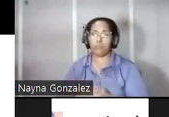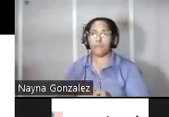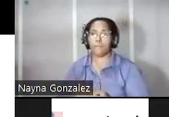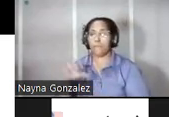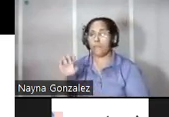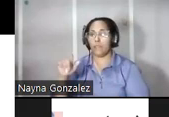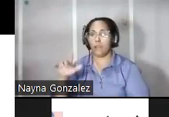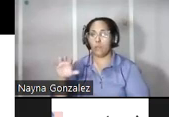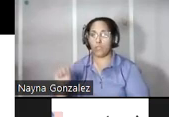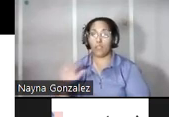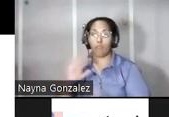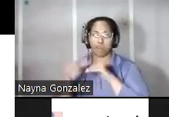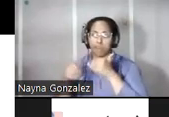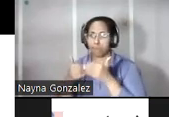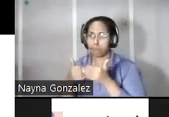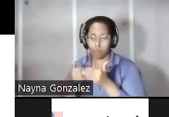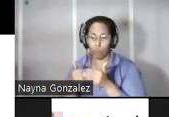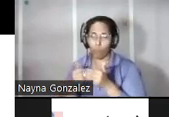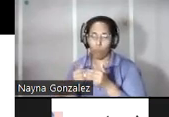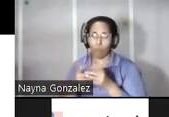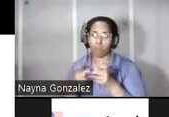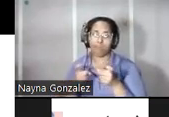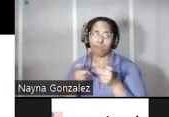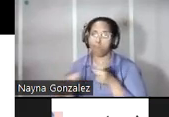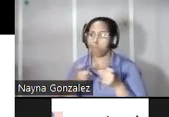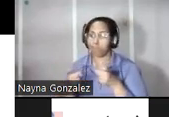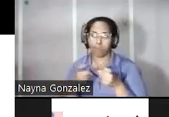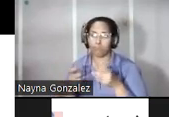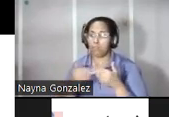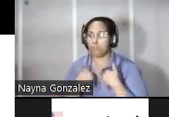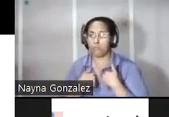caso de Eloísa, todo se había salido de sus manos y de su control.